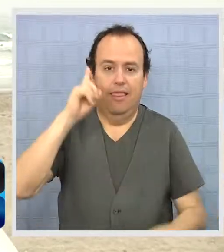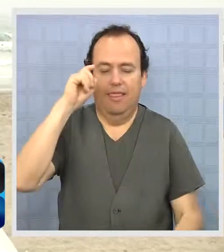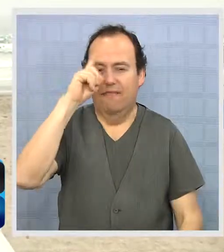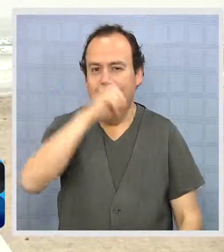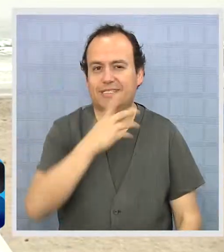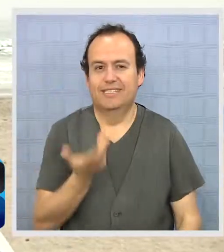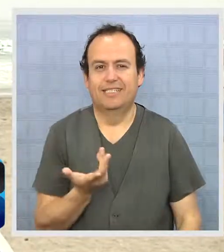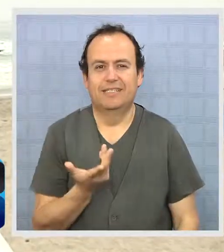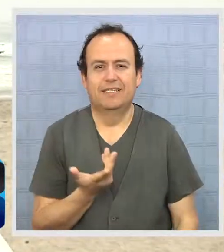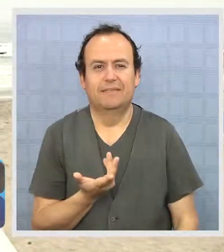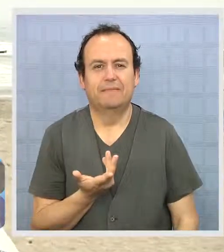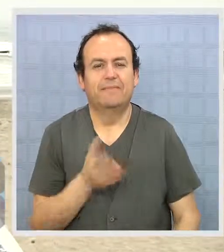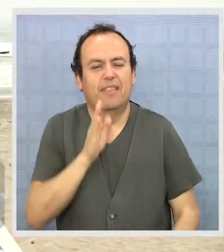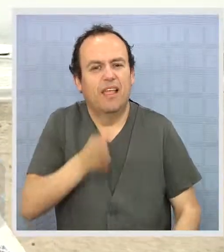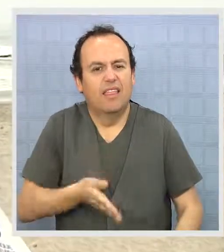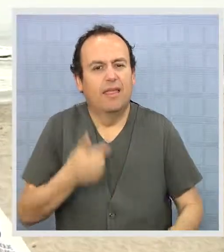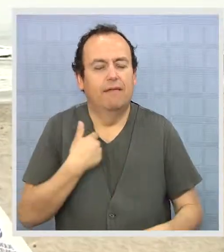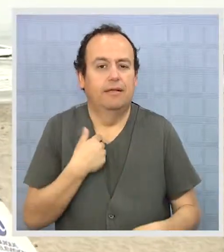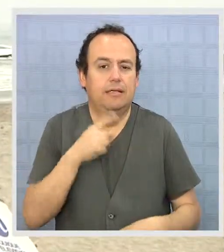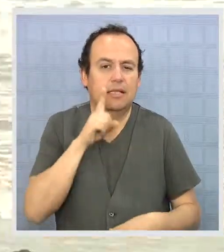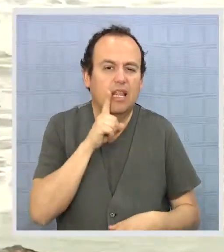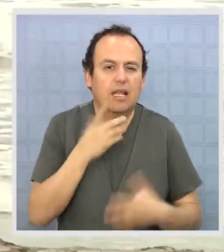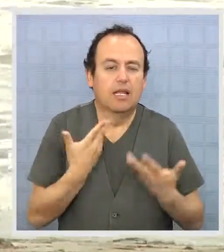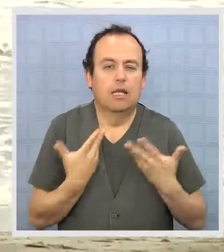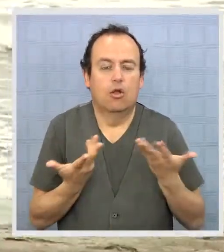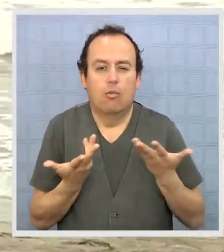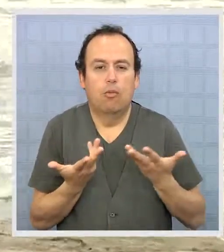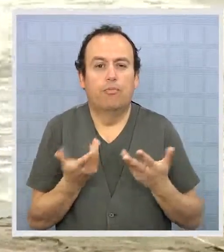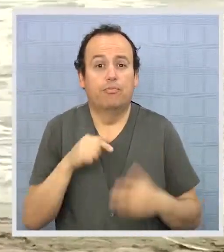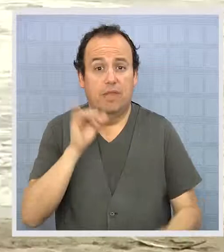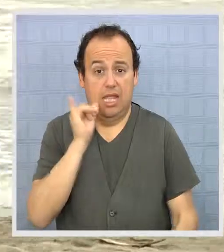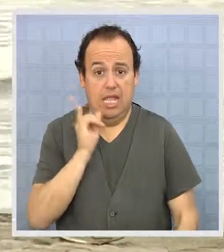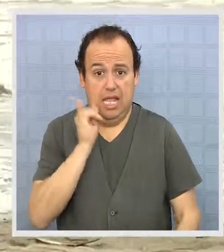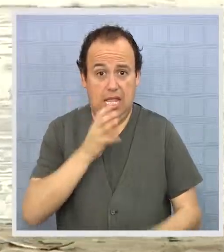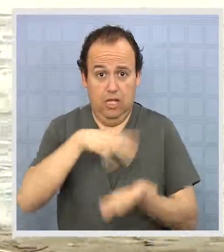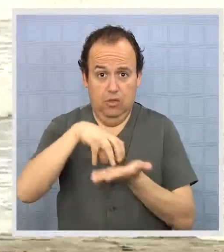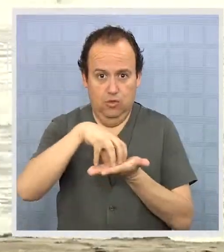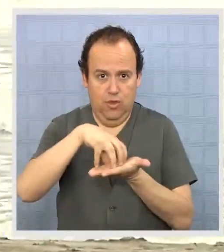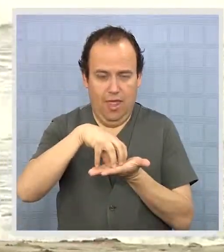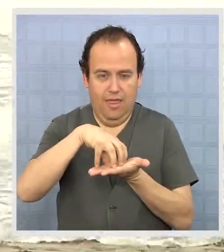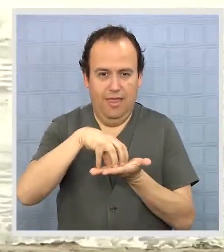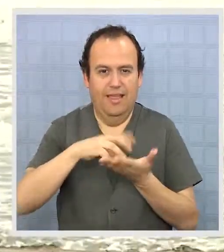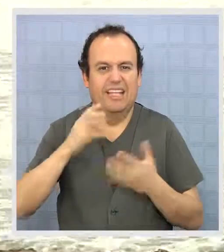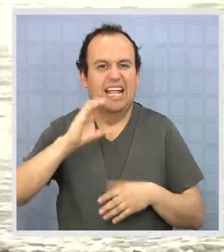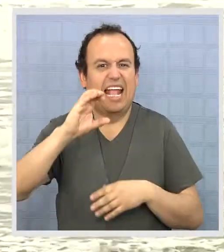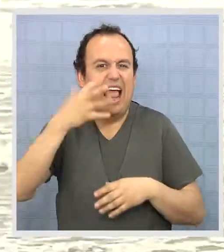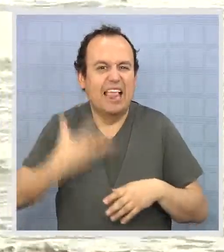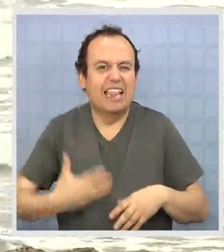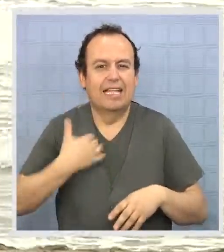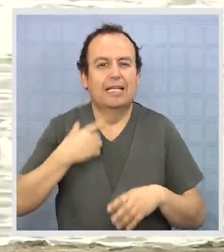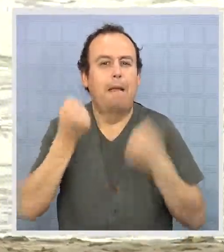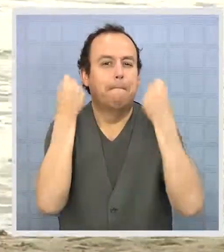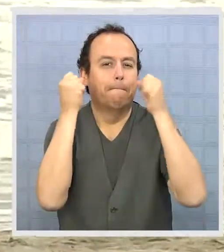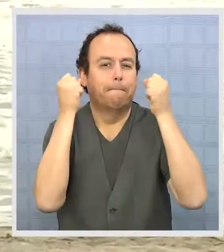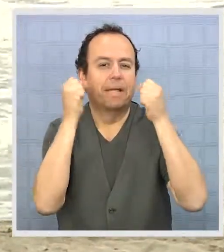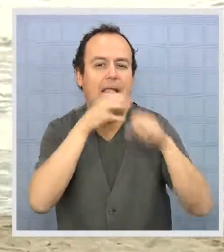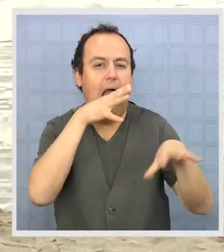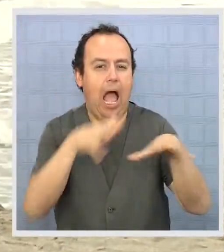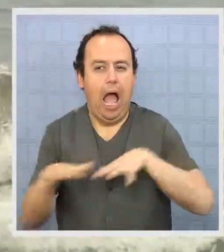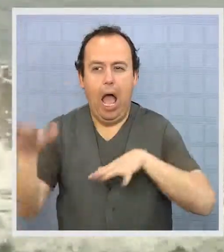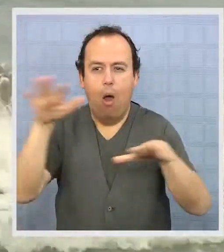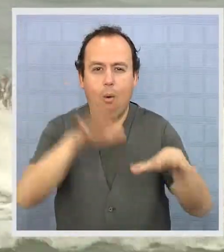uno debería tener o pasar aunque iquique es una ciudad que se caracteriza por la práctica de deportes acuáticos